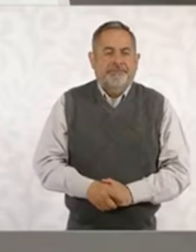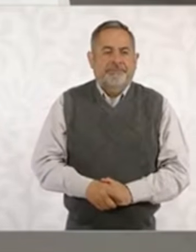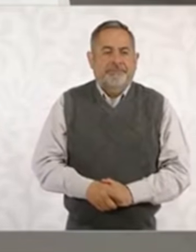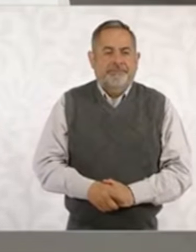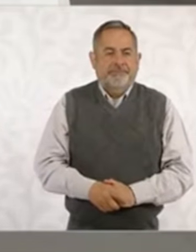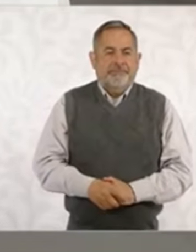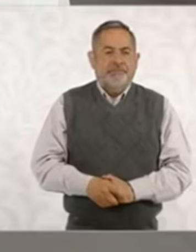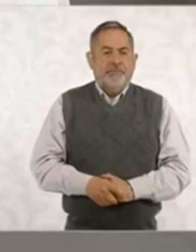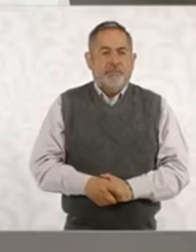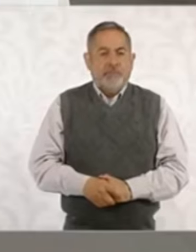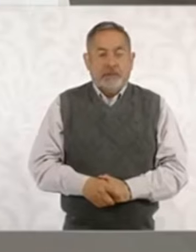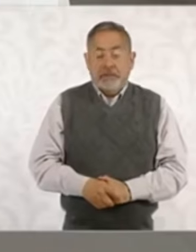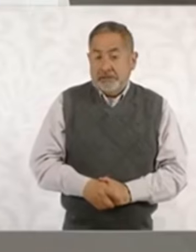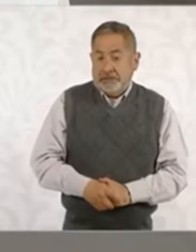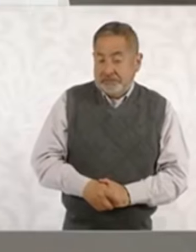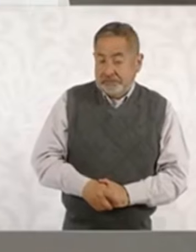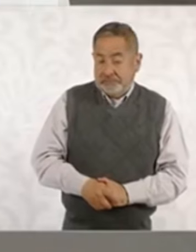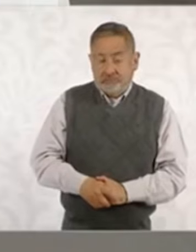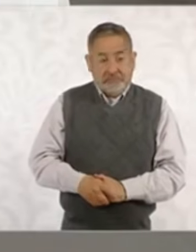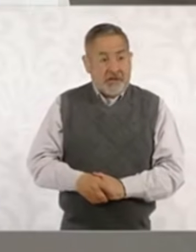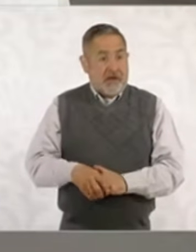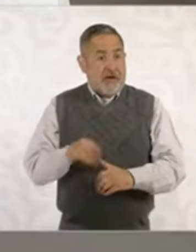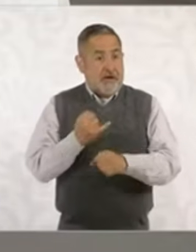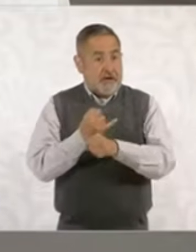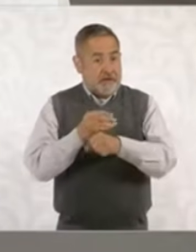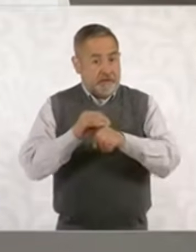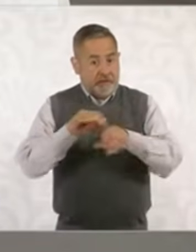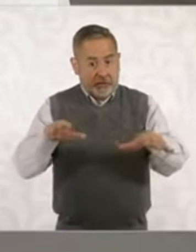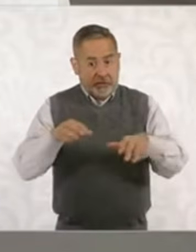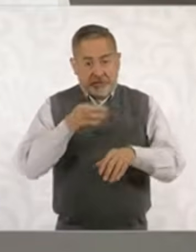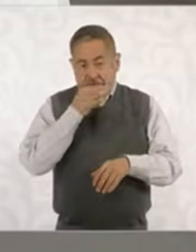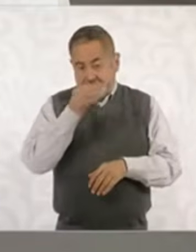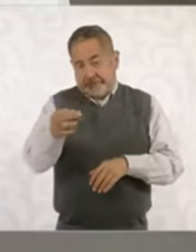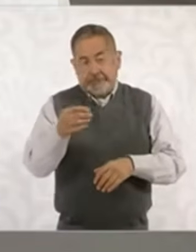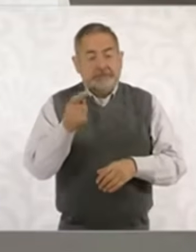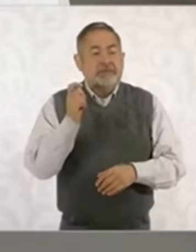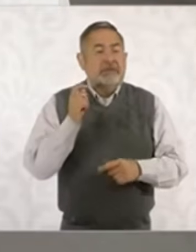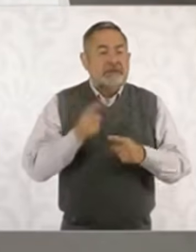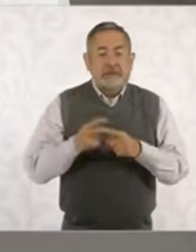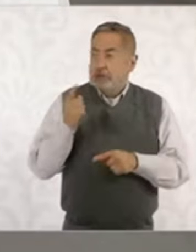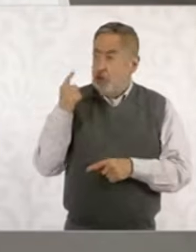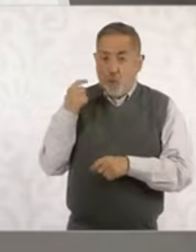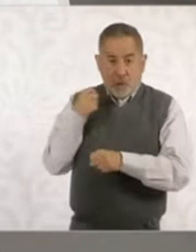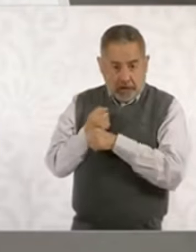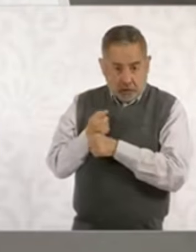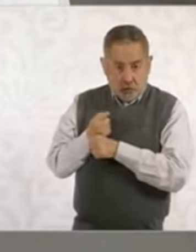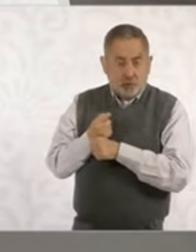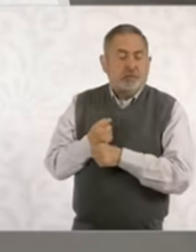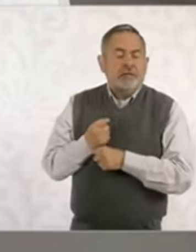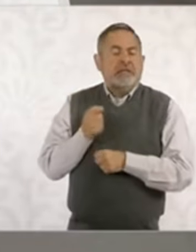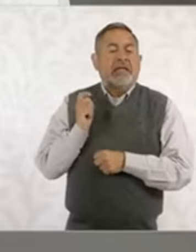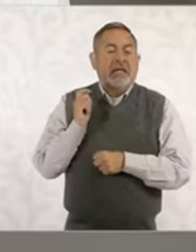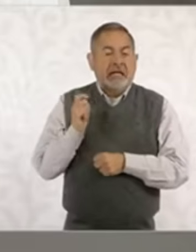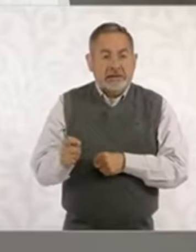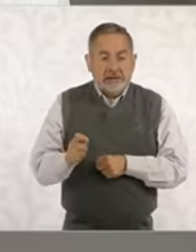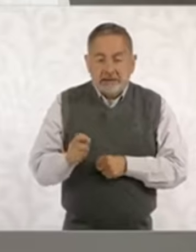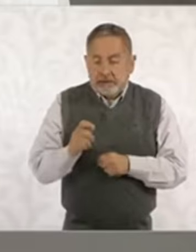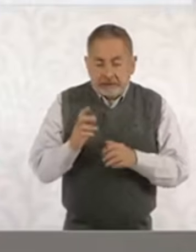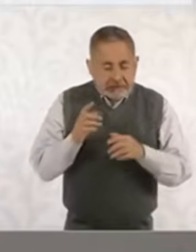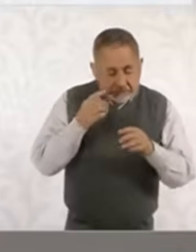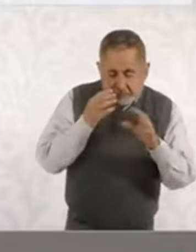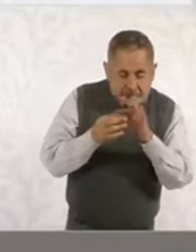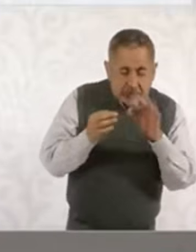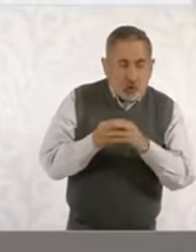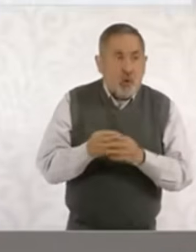Bueno, informarles que en este año pasado alcanzamos a contratar de una meta